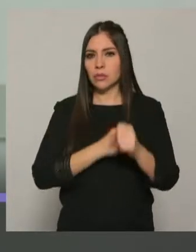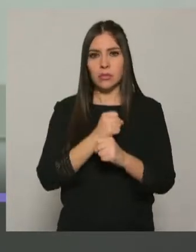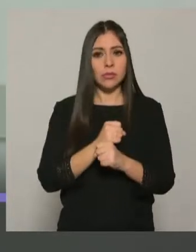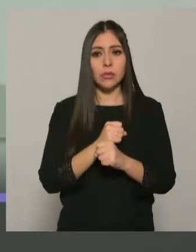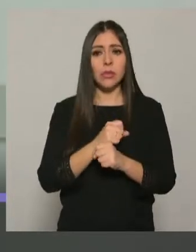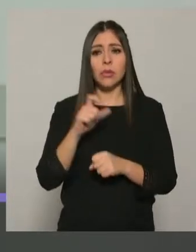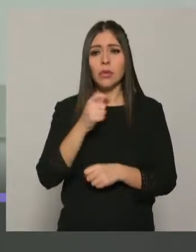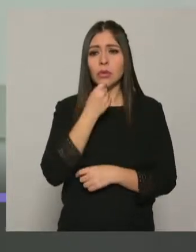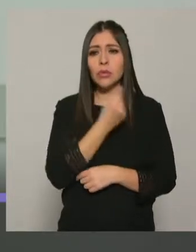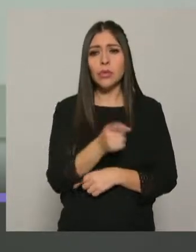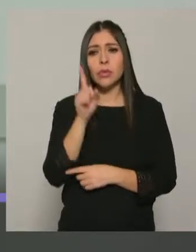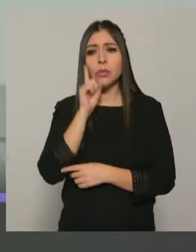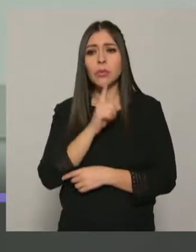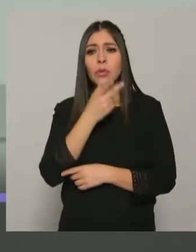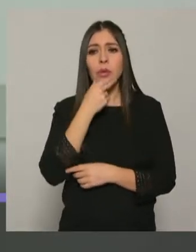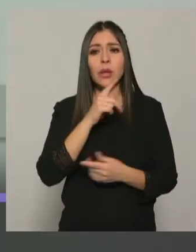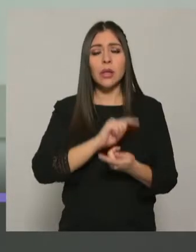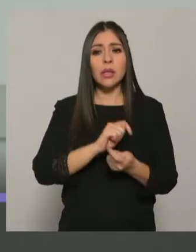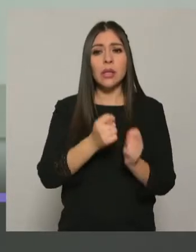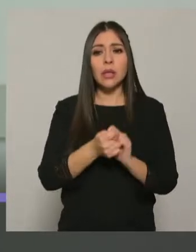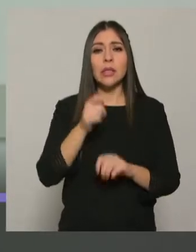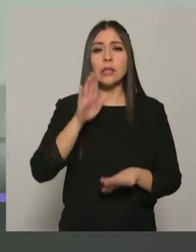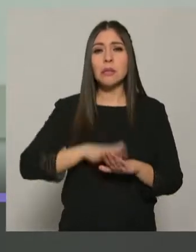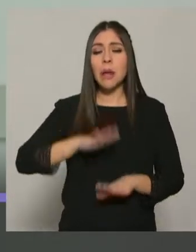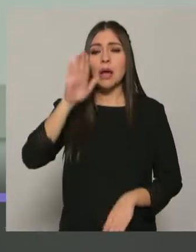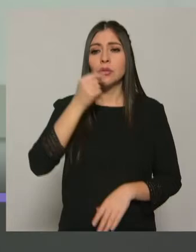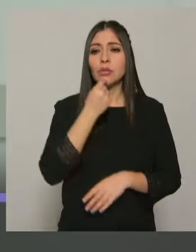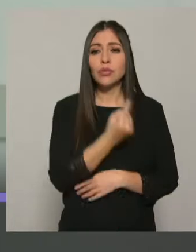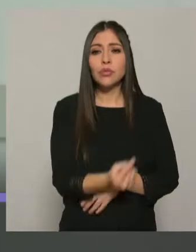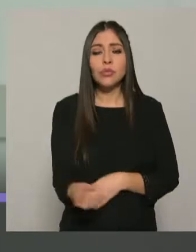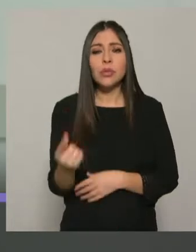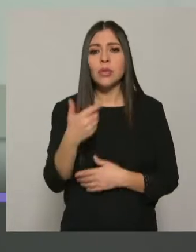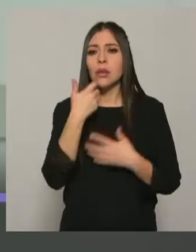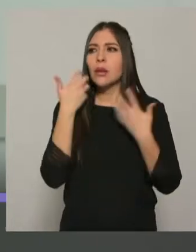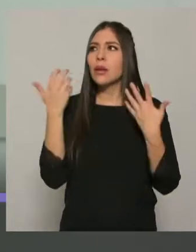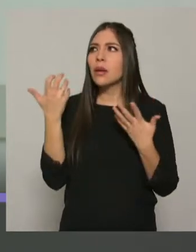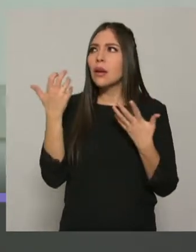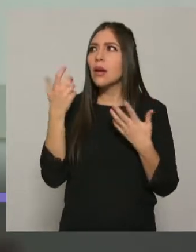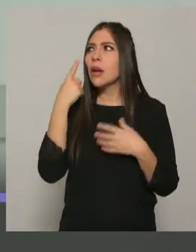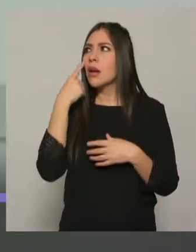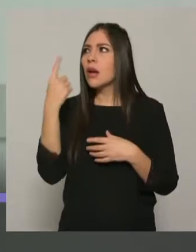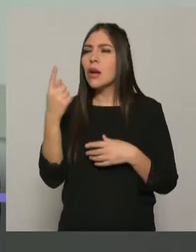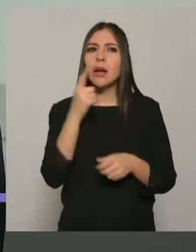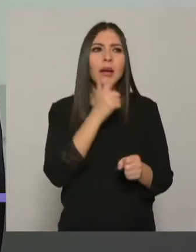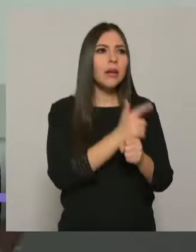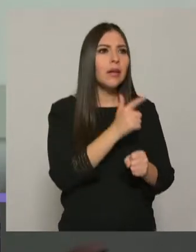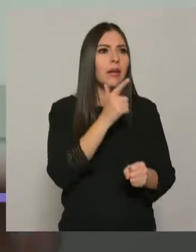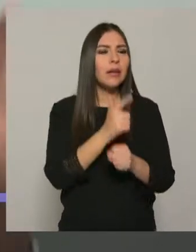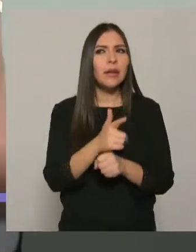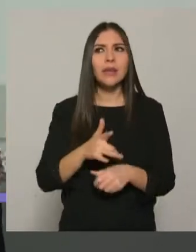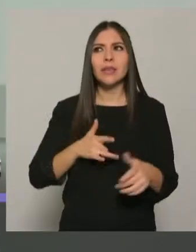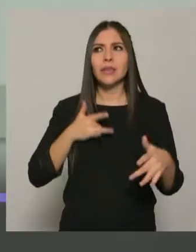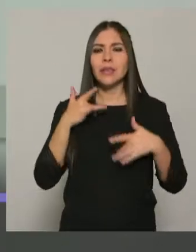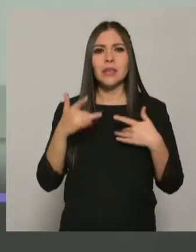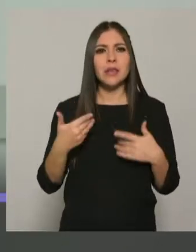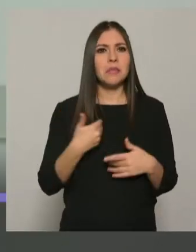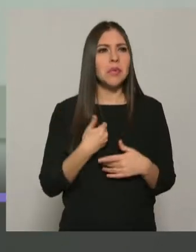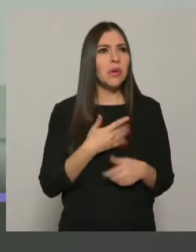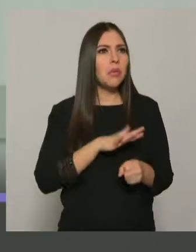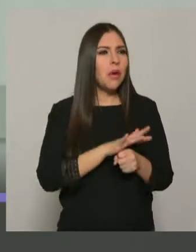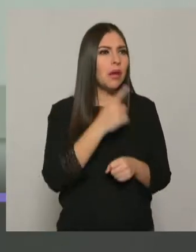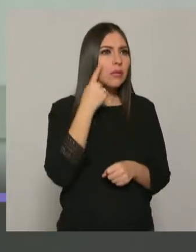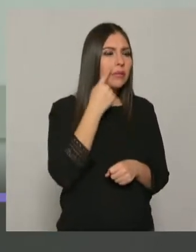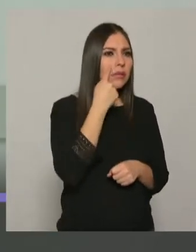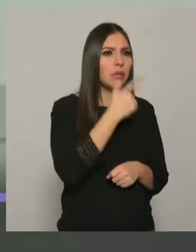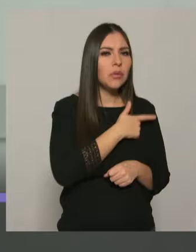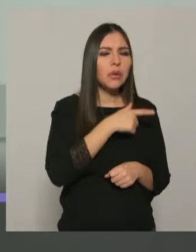niños trans es precisamente en la infancia, cuando están intentando descubrir y vivir su identidad y enfrentan todo un sistema de